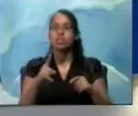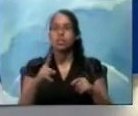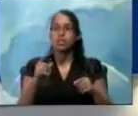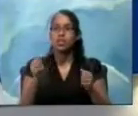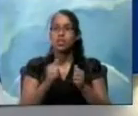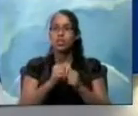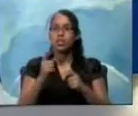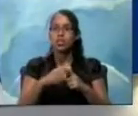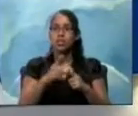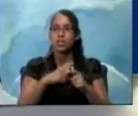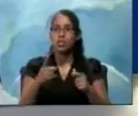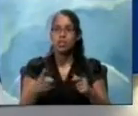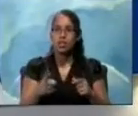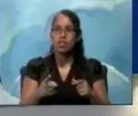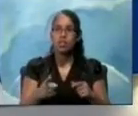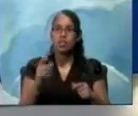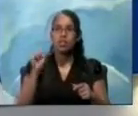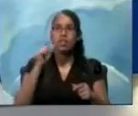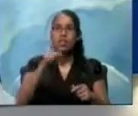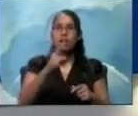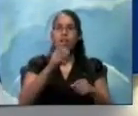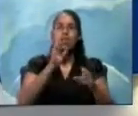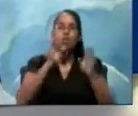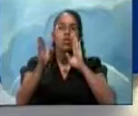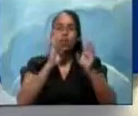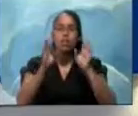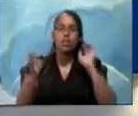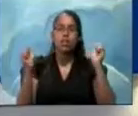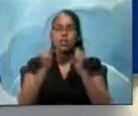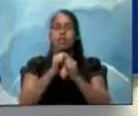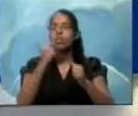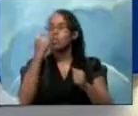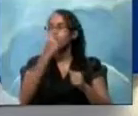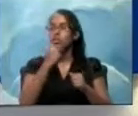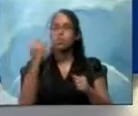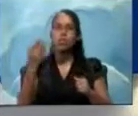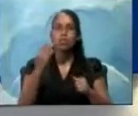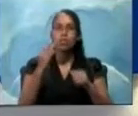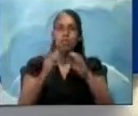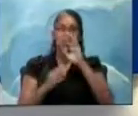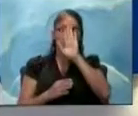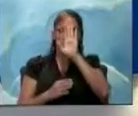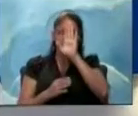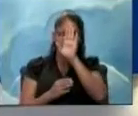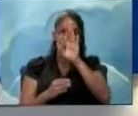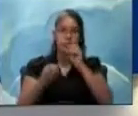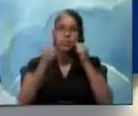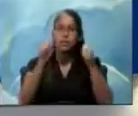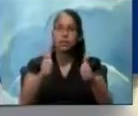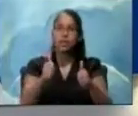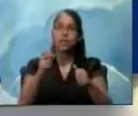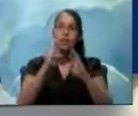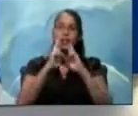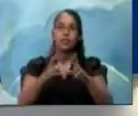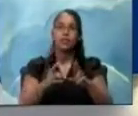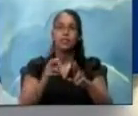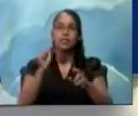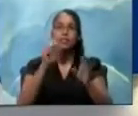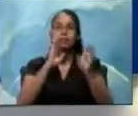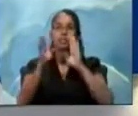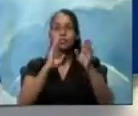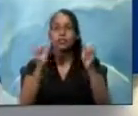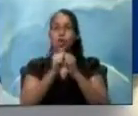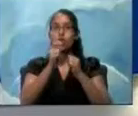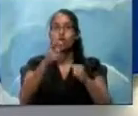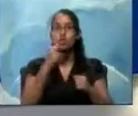ya. Si él confiesa con su boca, muy bien ha respondido, hermano. Amén. Si él confiesa con